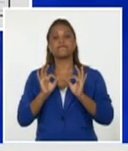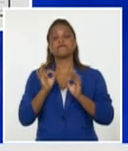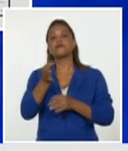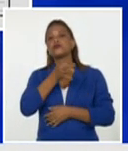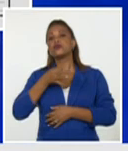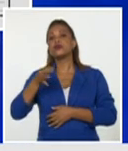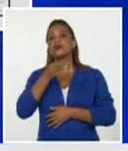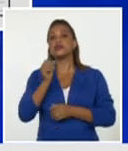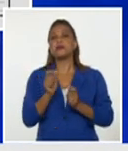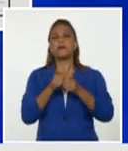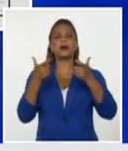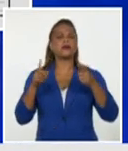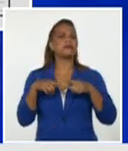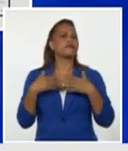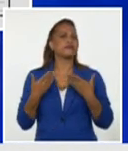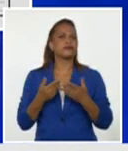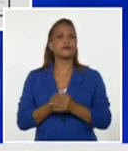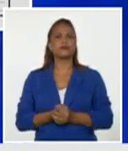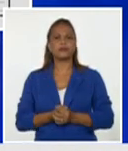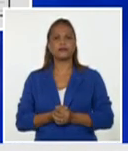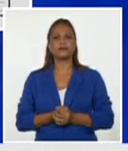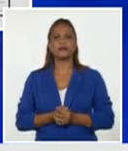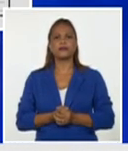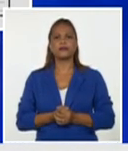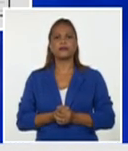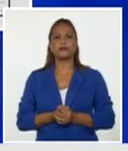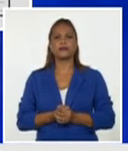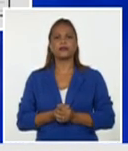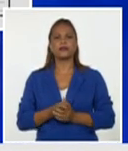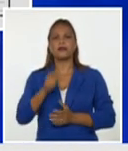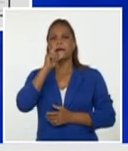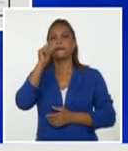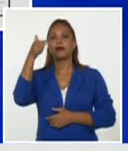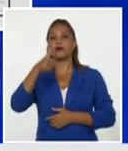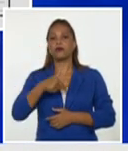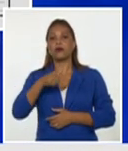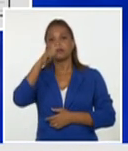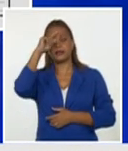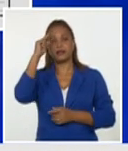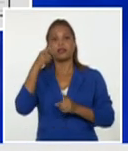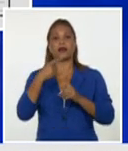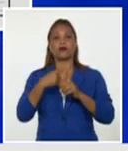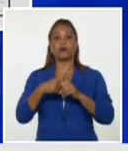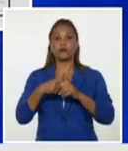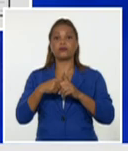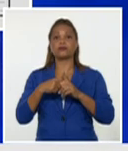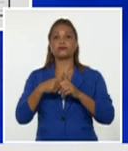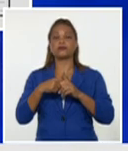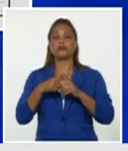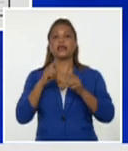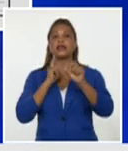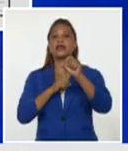con mayor tasa de incidencia, Bejucal, Santa Cruz del Norte, Quibicán, Batabanó y